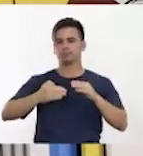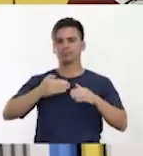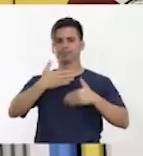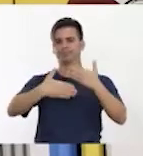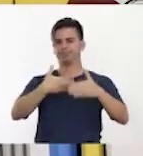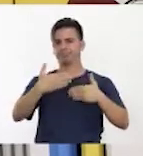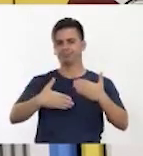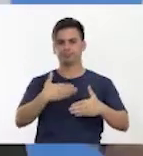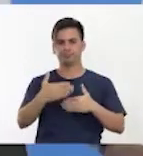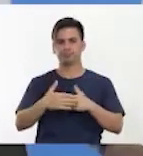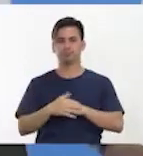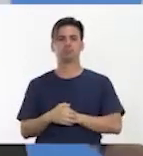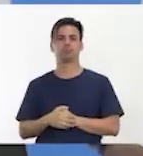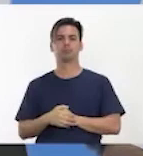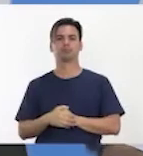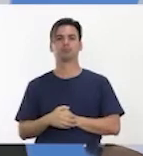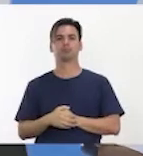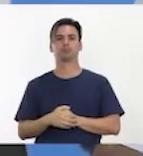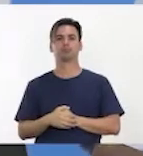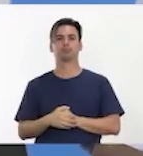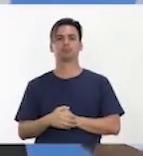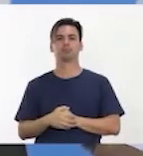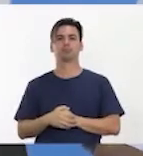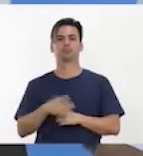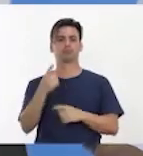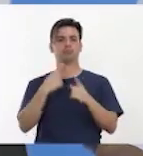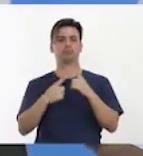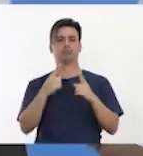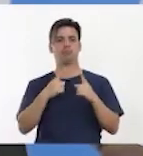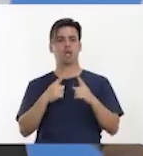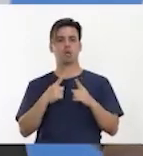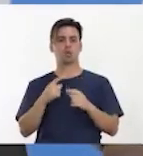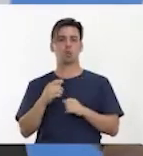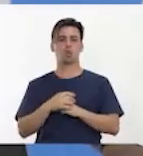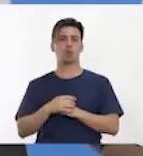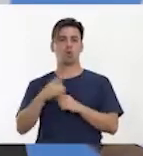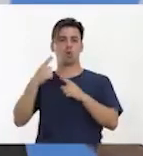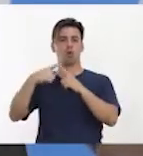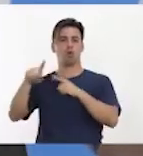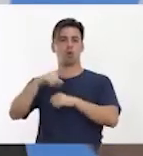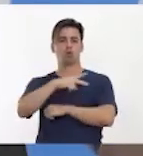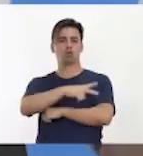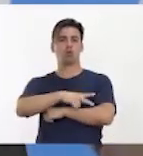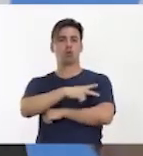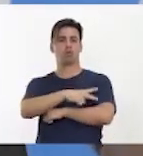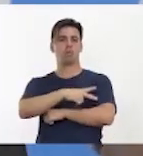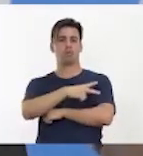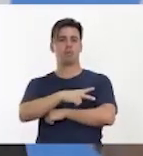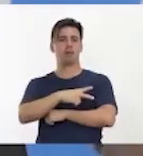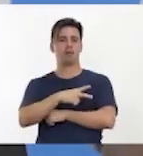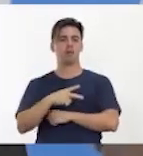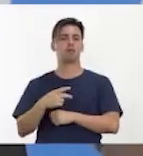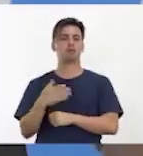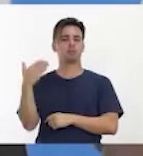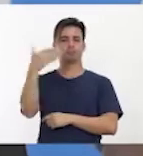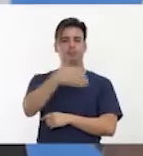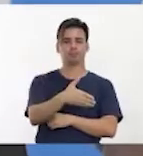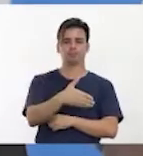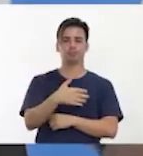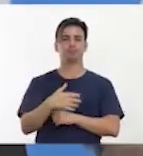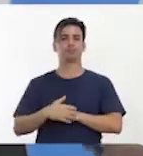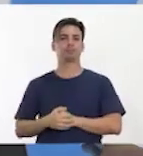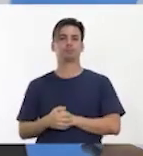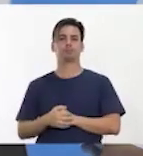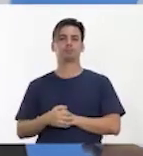conflictos, algunos de ellos con intervención de potencias extranjeras, como es el caso de